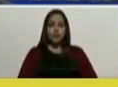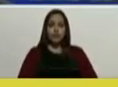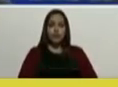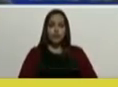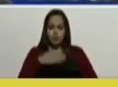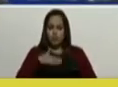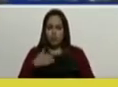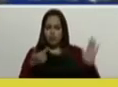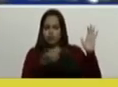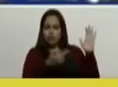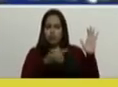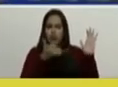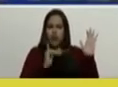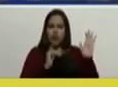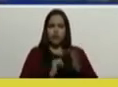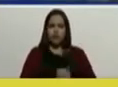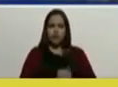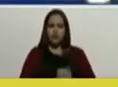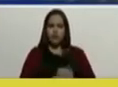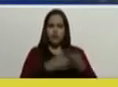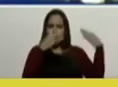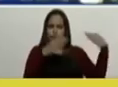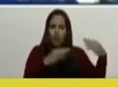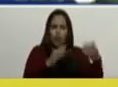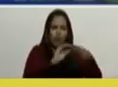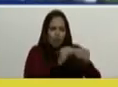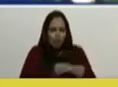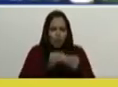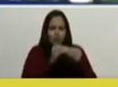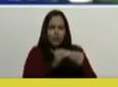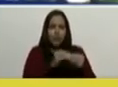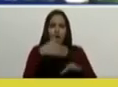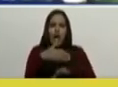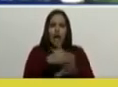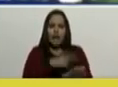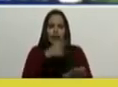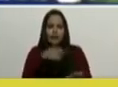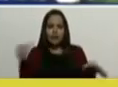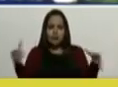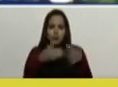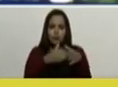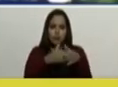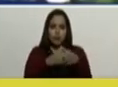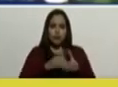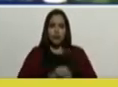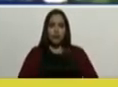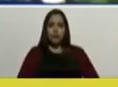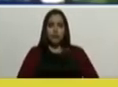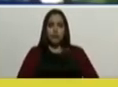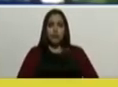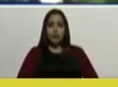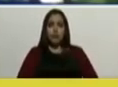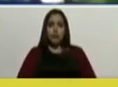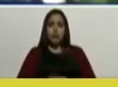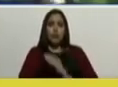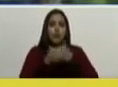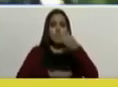aquí, en unos documentos de preparación de esta reunión, bueno, se